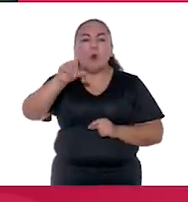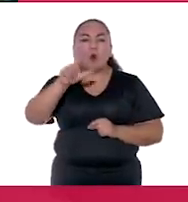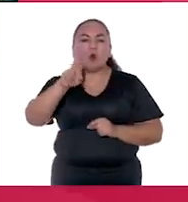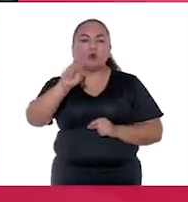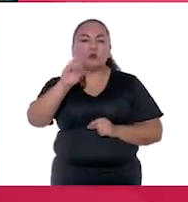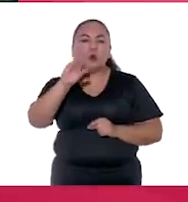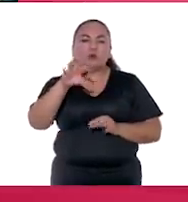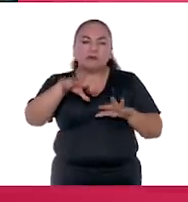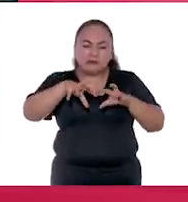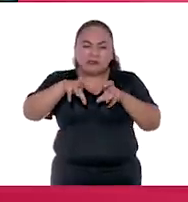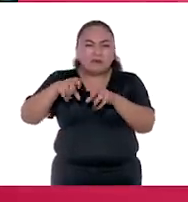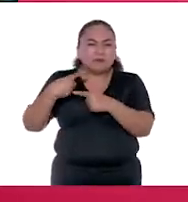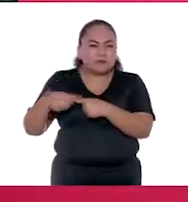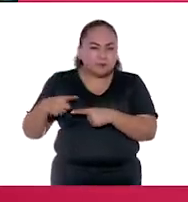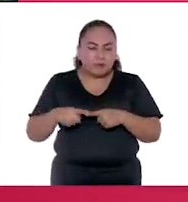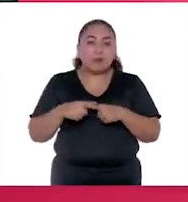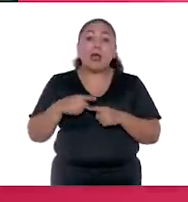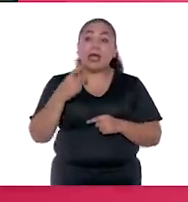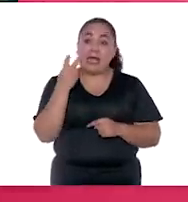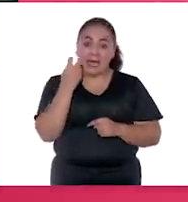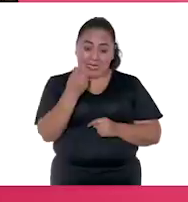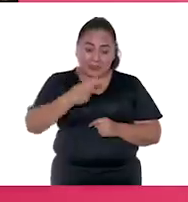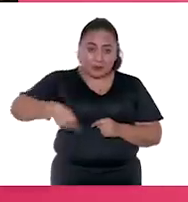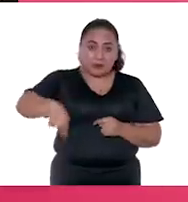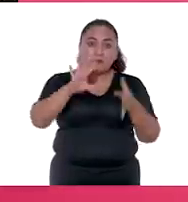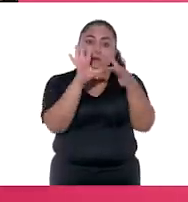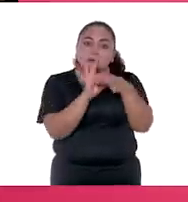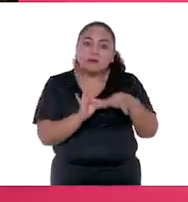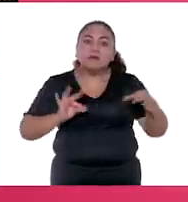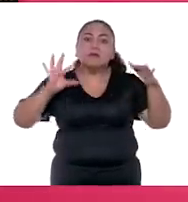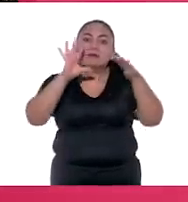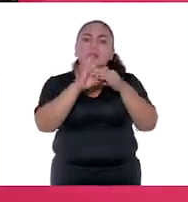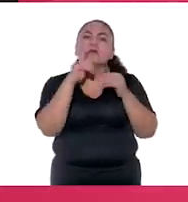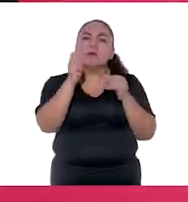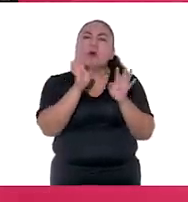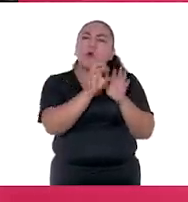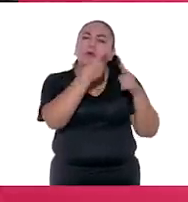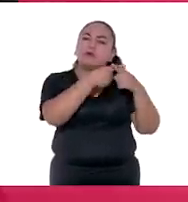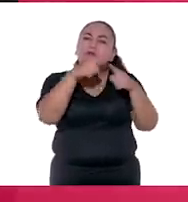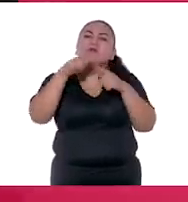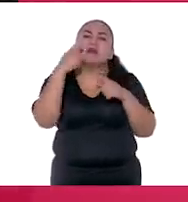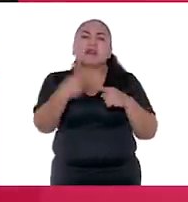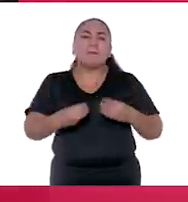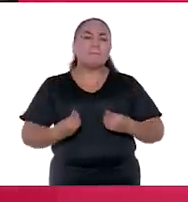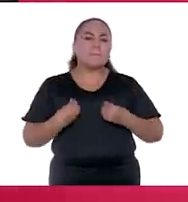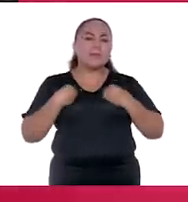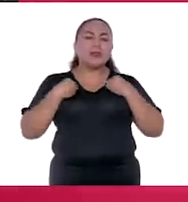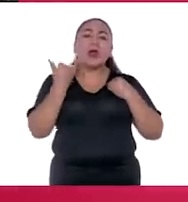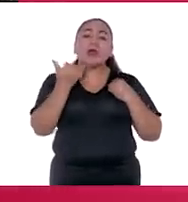Este ecosistema es esencial para explicar el origen de la vida y el de la biodiversidad.